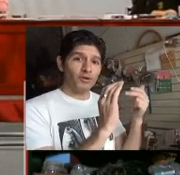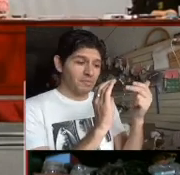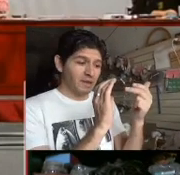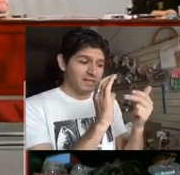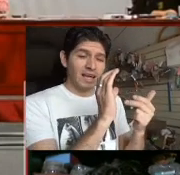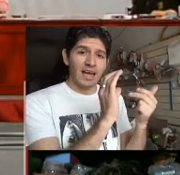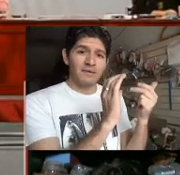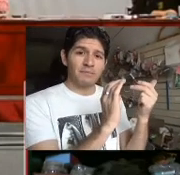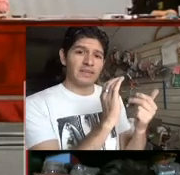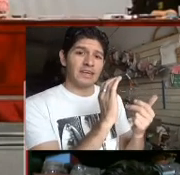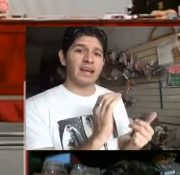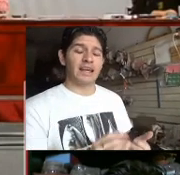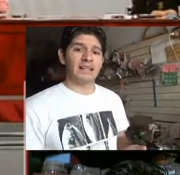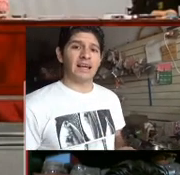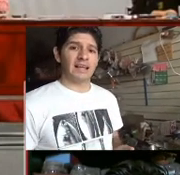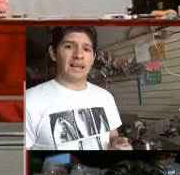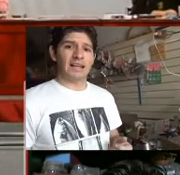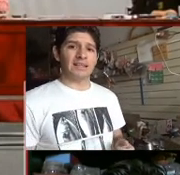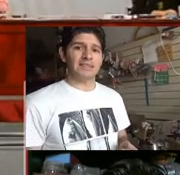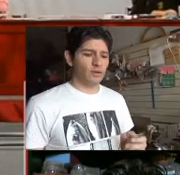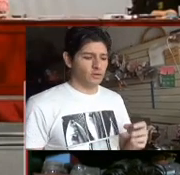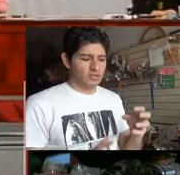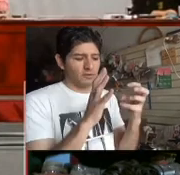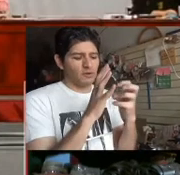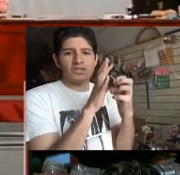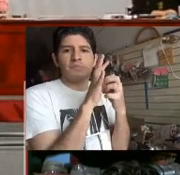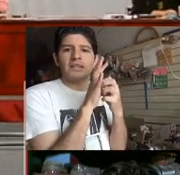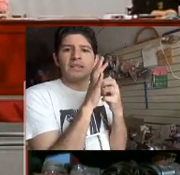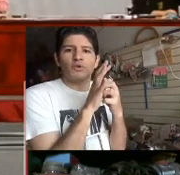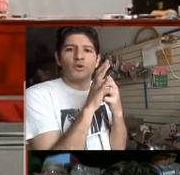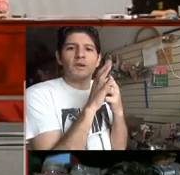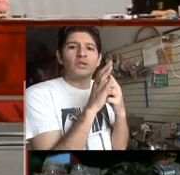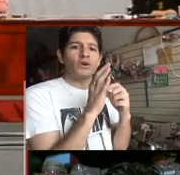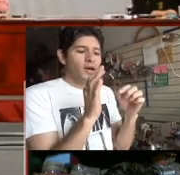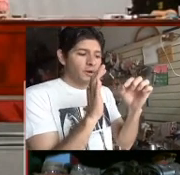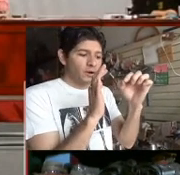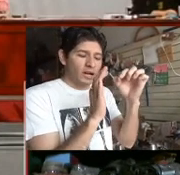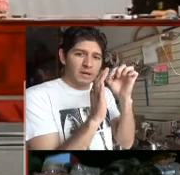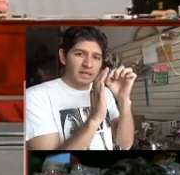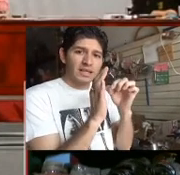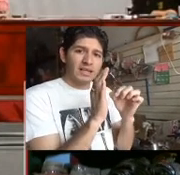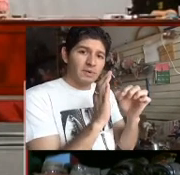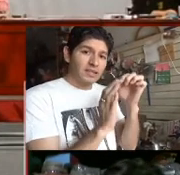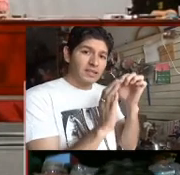y continuamos informando. Muchísimas gracias por verme. Hasta pronto.